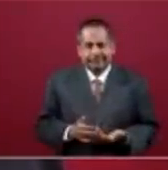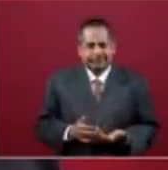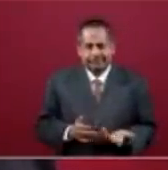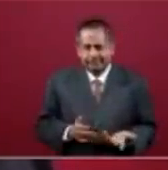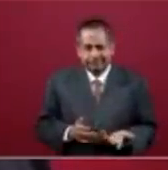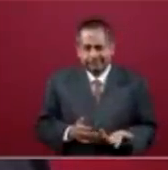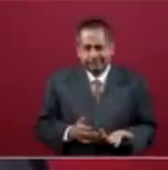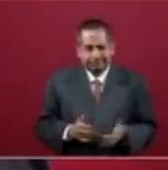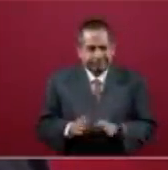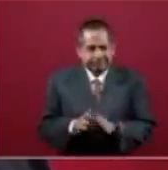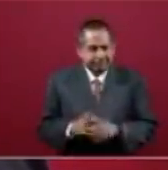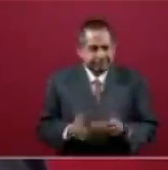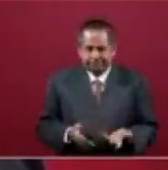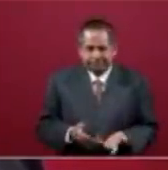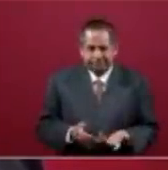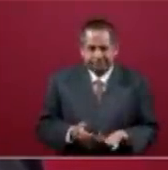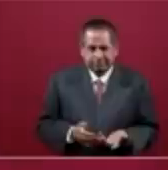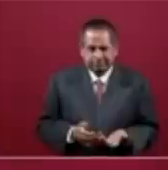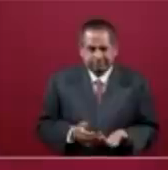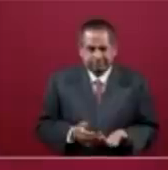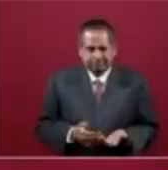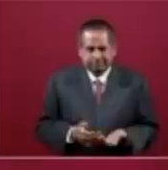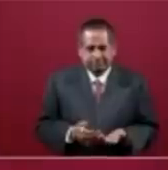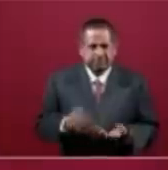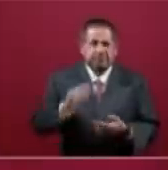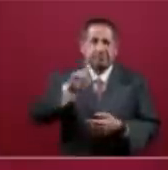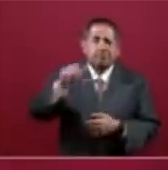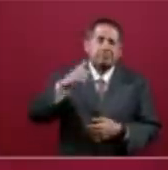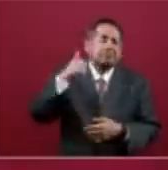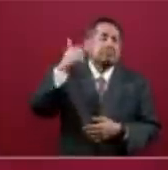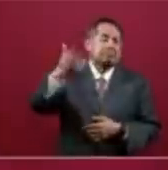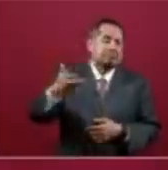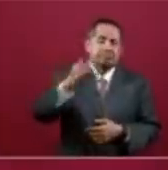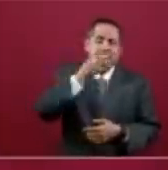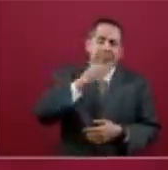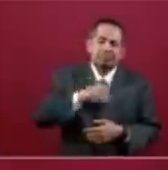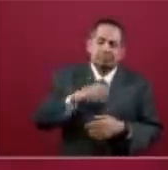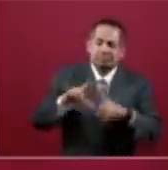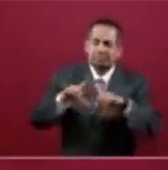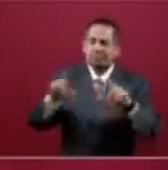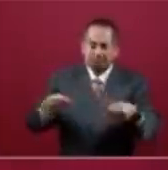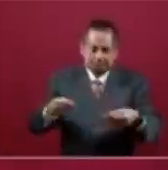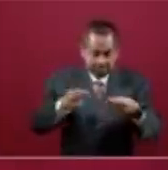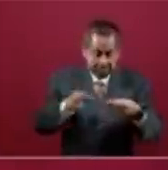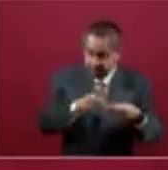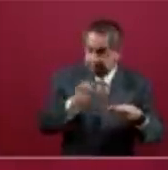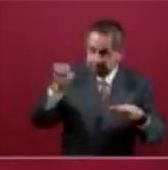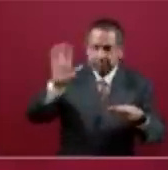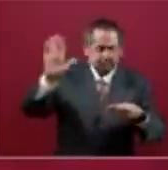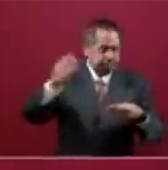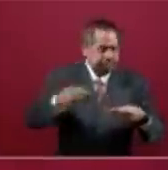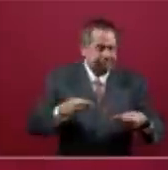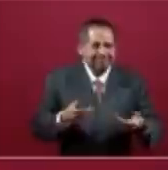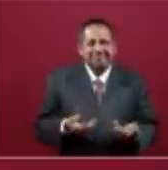Nos ponen en conocimiento, nos dan una tarjeta